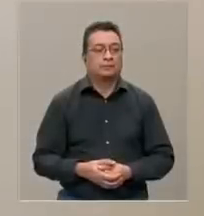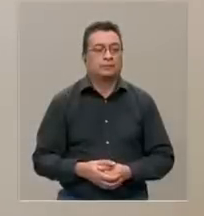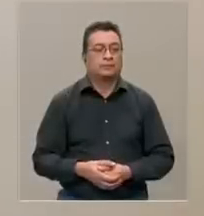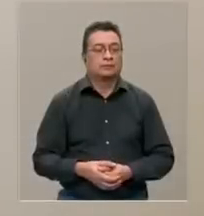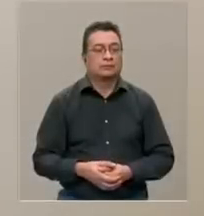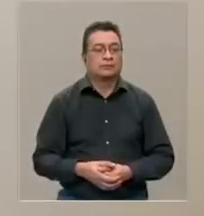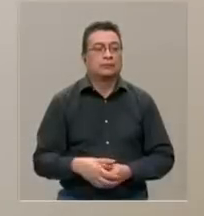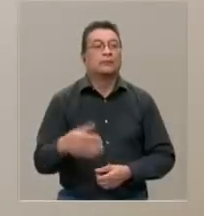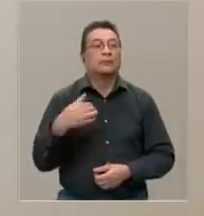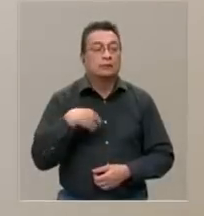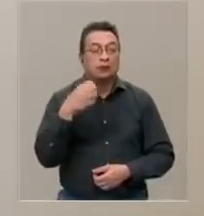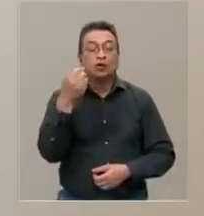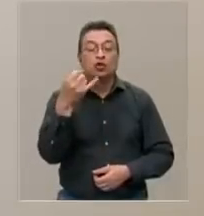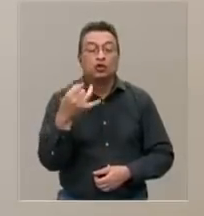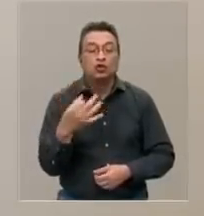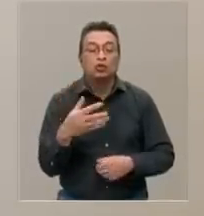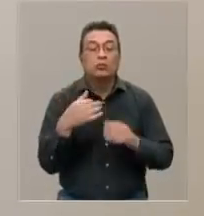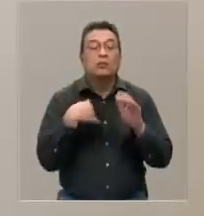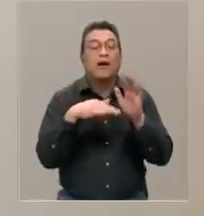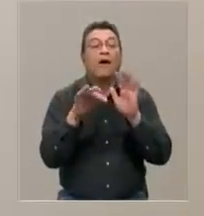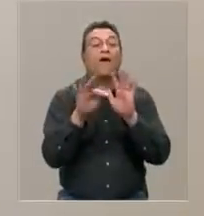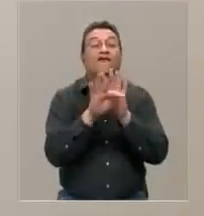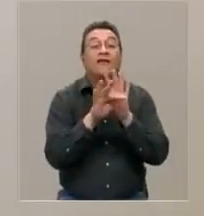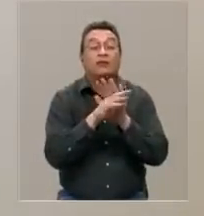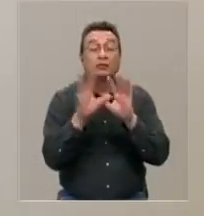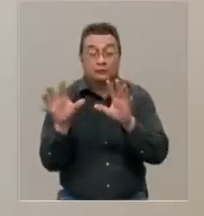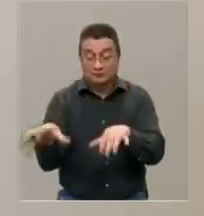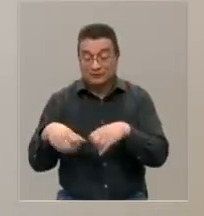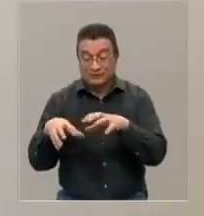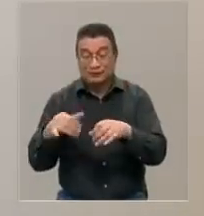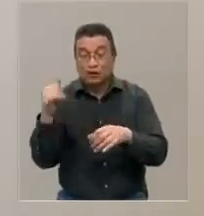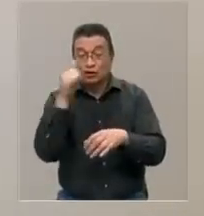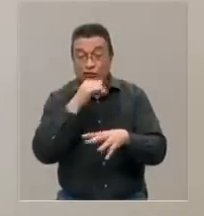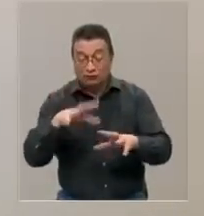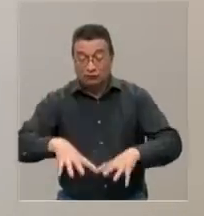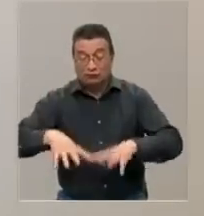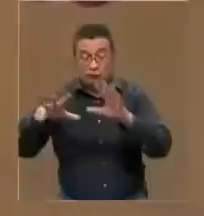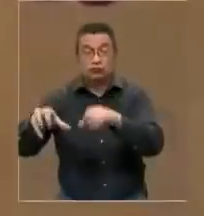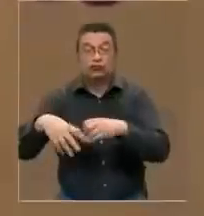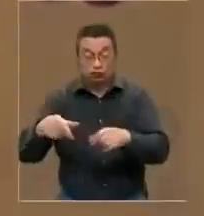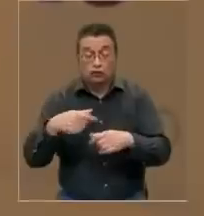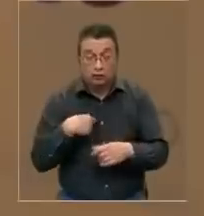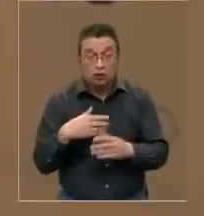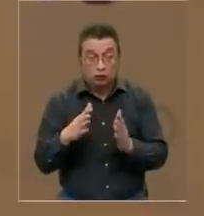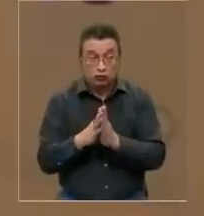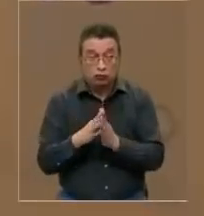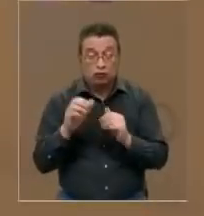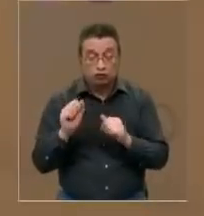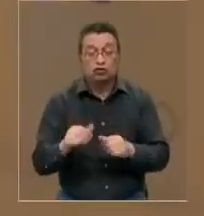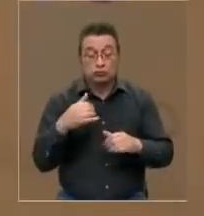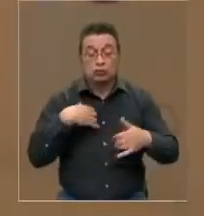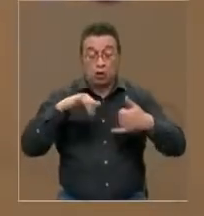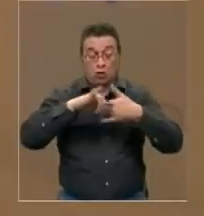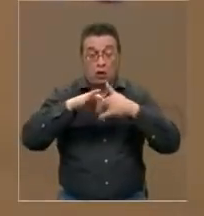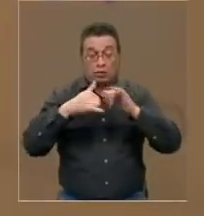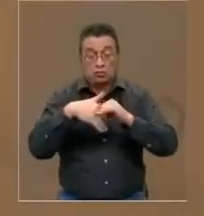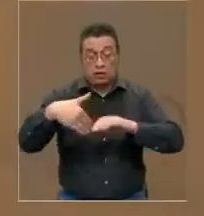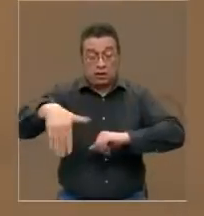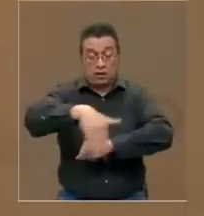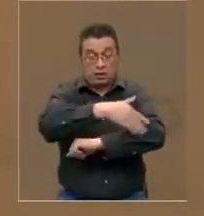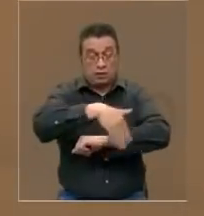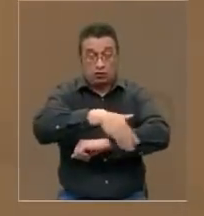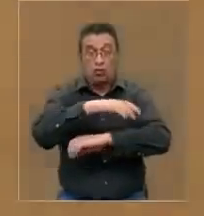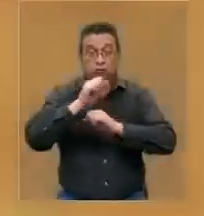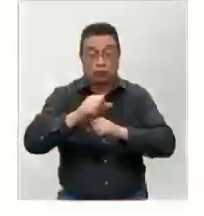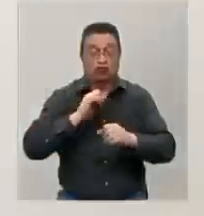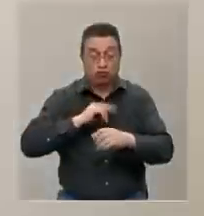Tengo el este número del Facebook para retiro de escombros. Ah, sí, dígame. Me voy a mandar a WhatsApp la dirección y el caballero